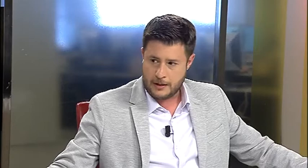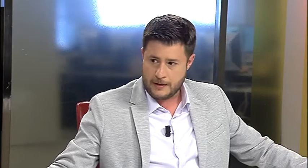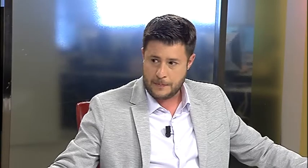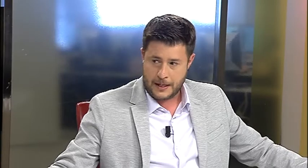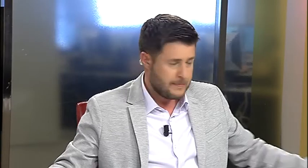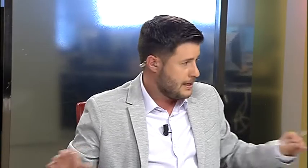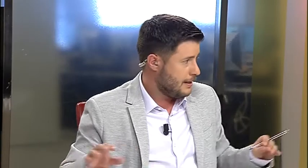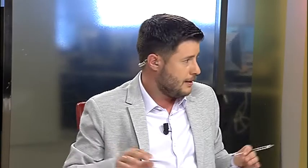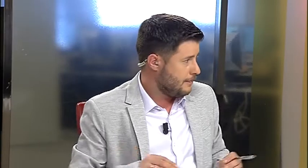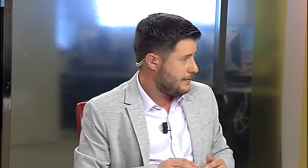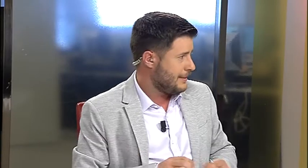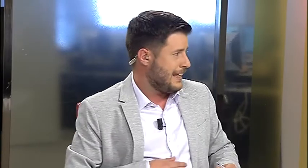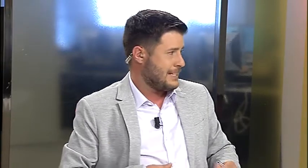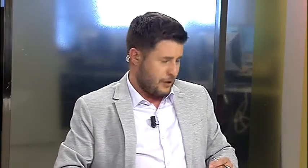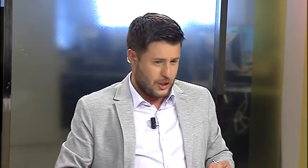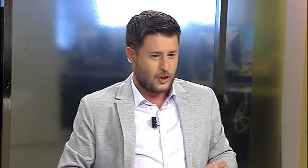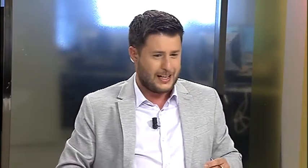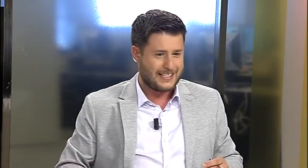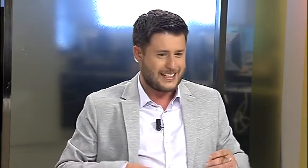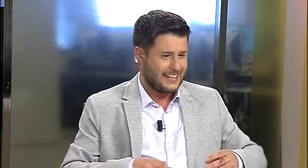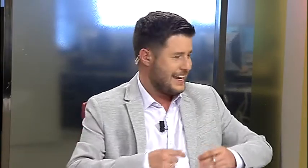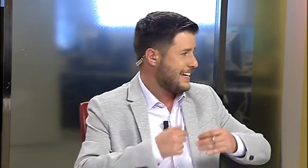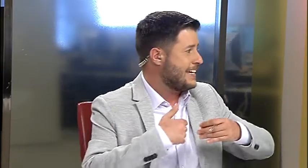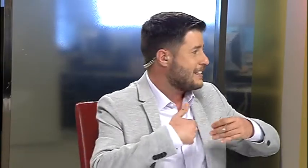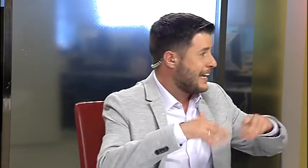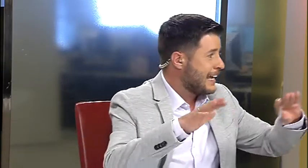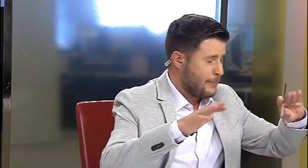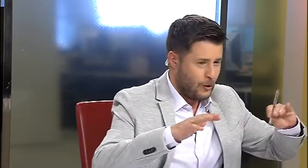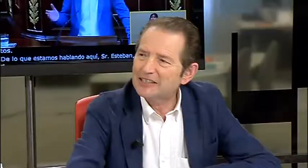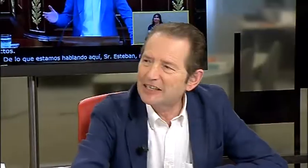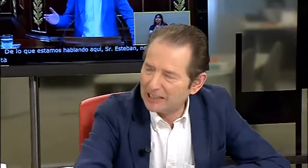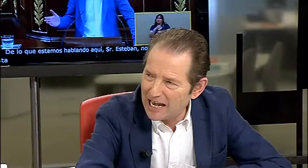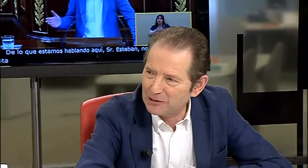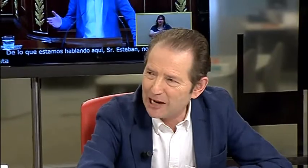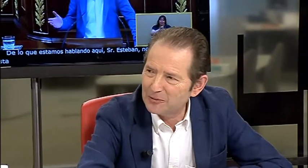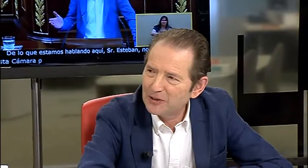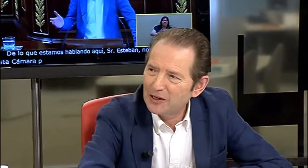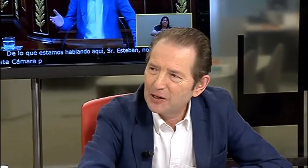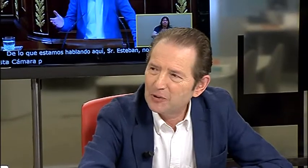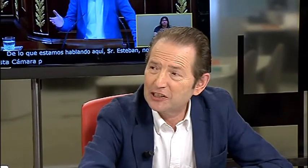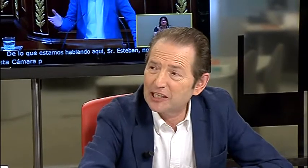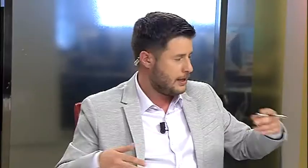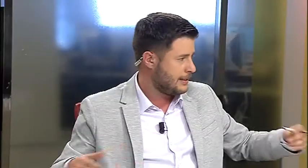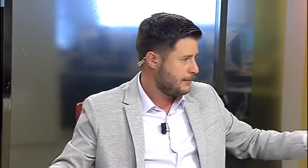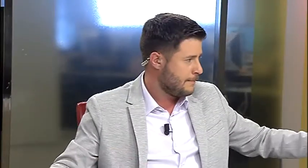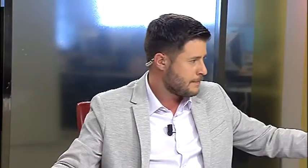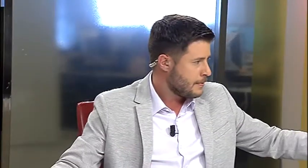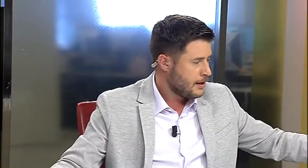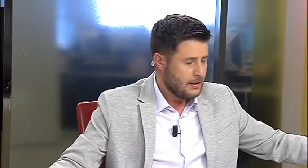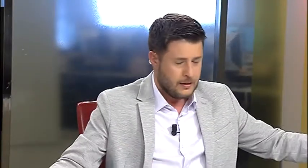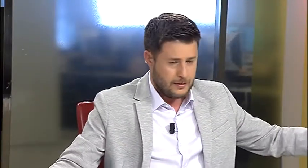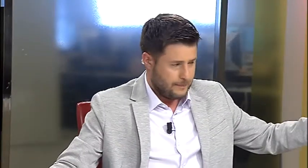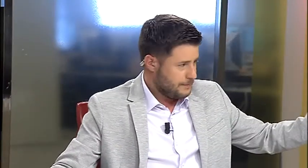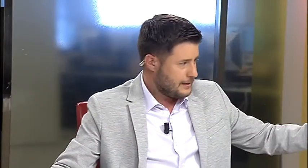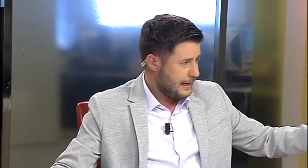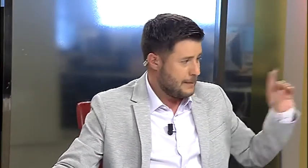pueblos de españa no dijo de las naciones históricas es antes de que quien quiera porque luego la blanca en asturias extremadura de altas ver cuáles son las